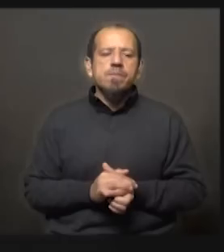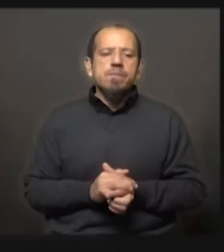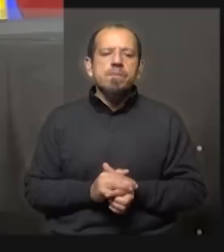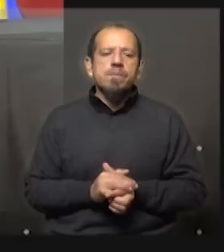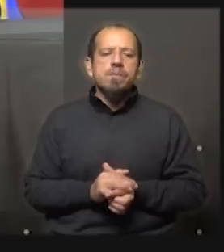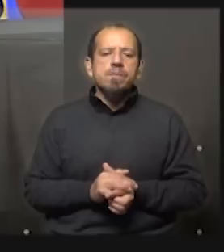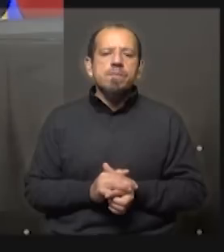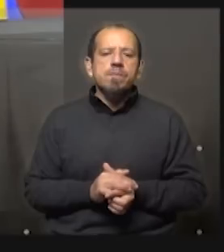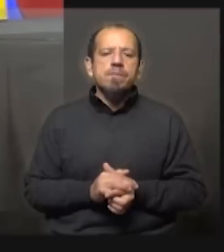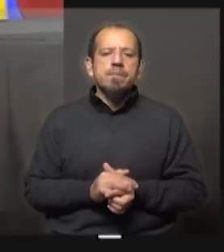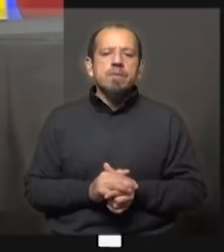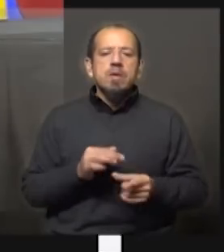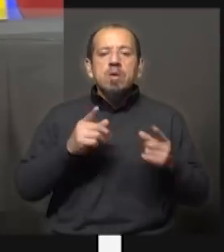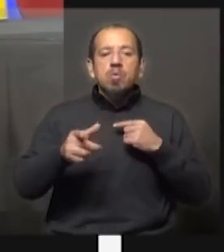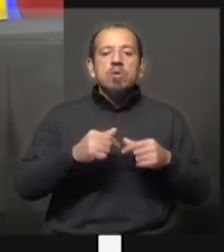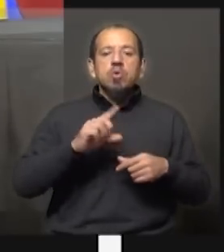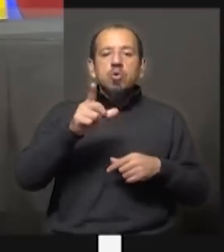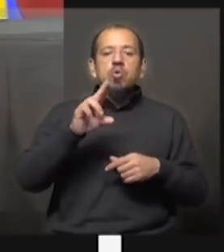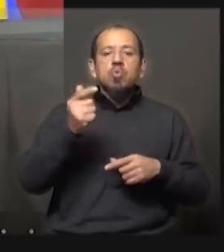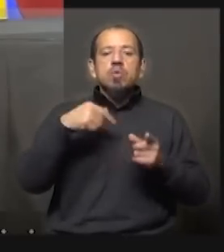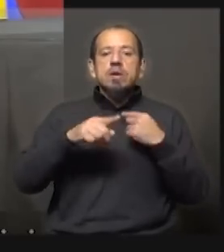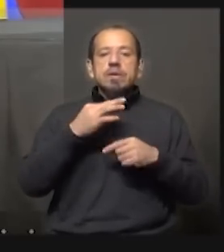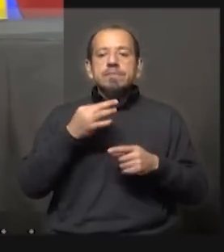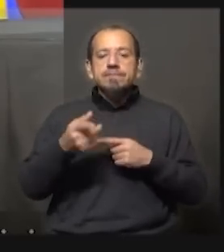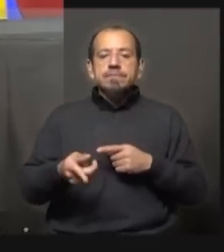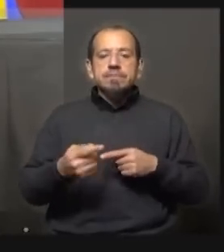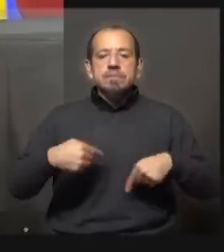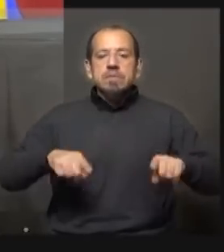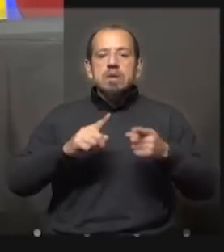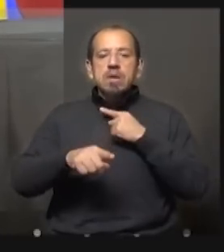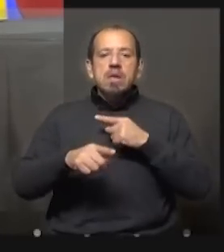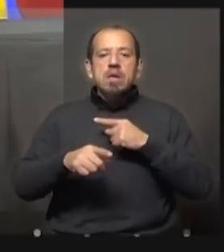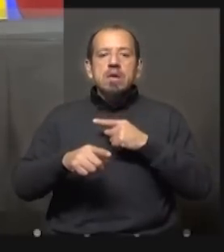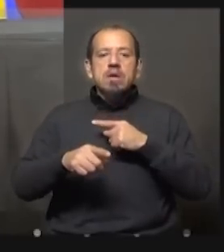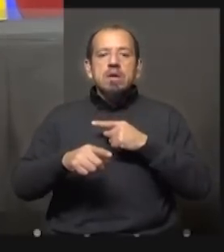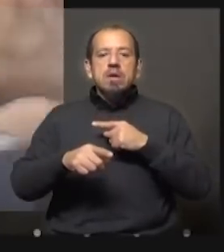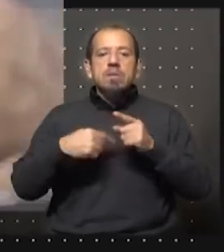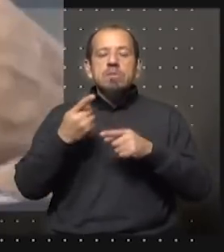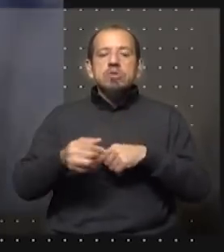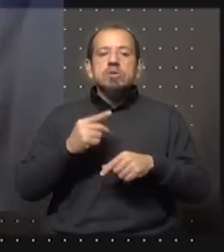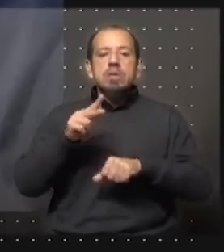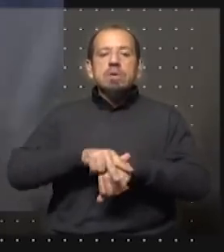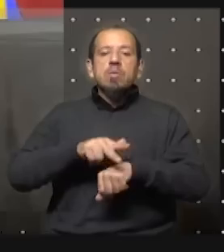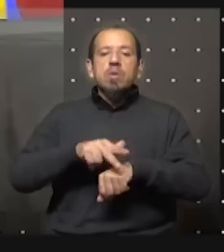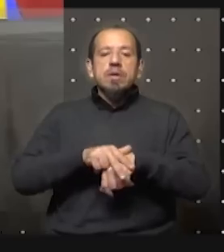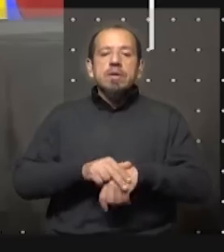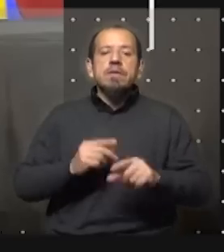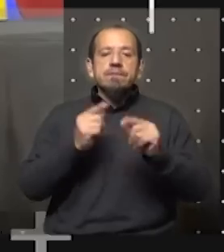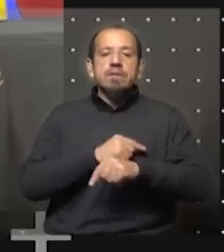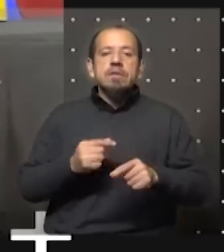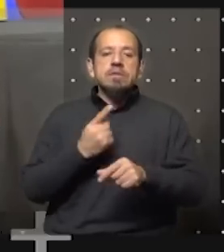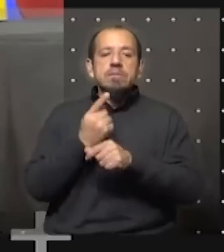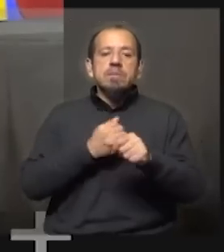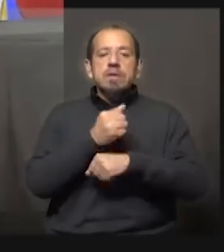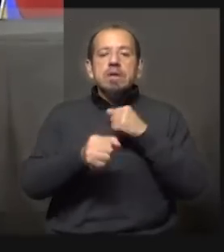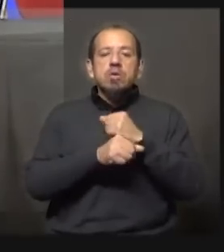cuando el presidente Luis Ignacio Lula da Silva entregue la conducción del mercosur a finales de año Paraguay estará culminando su primer año de